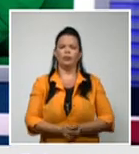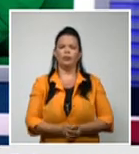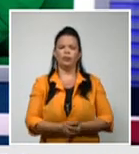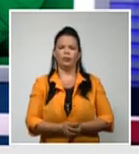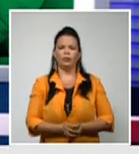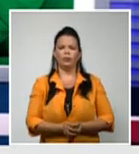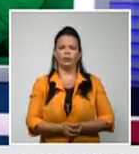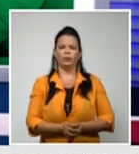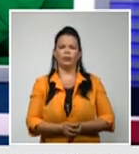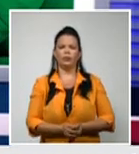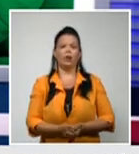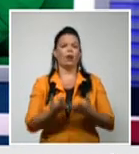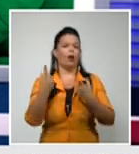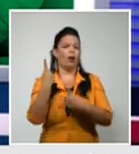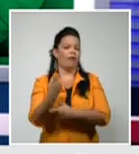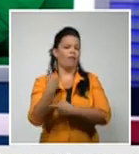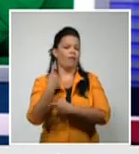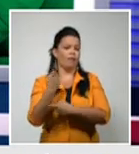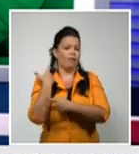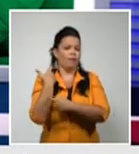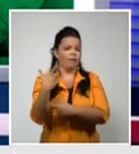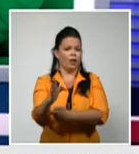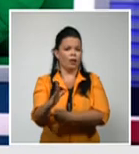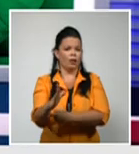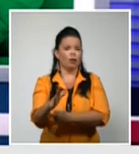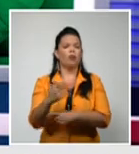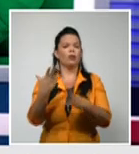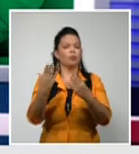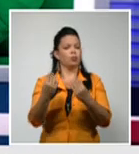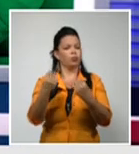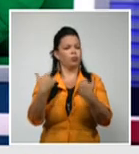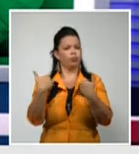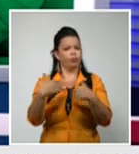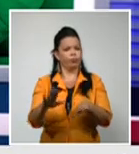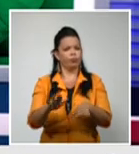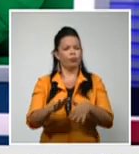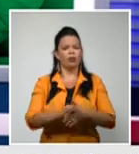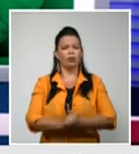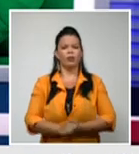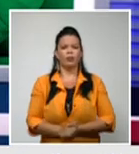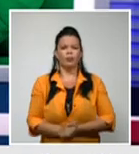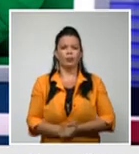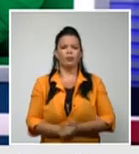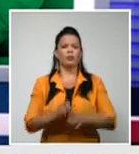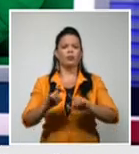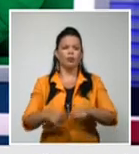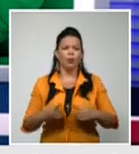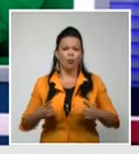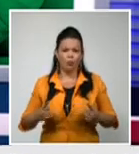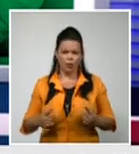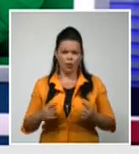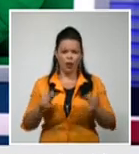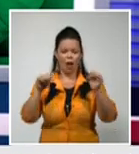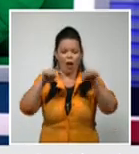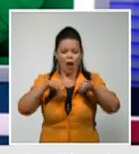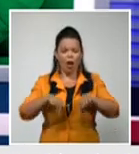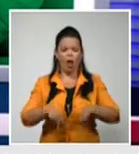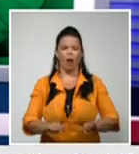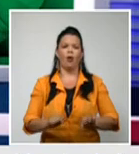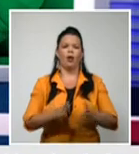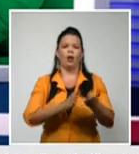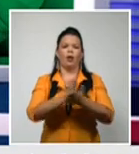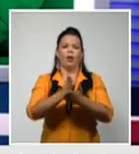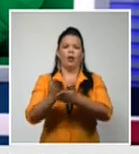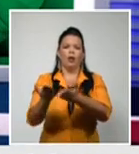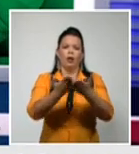Todavía nos falta mucho. Nos falta mucho porque está todavía en análisis qué tiempo te